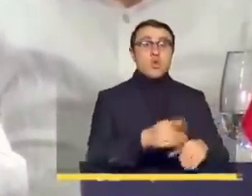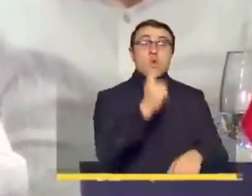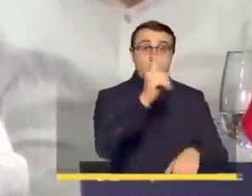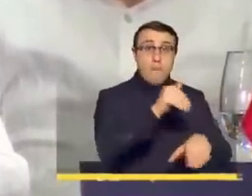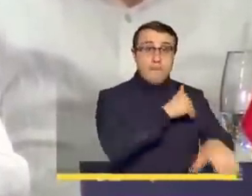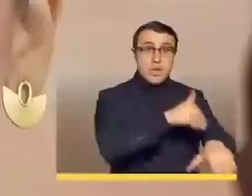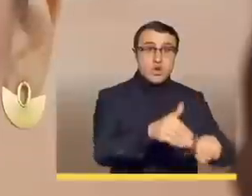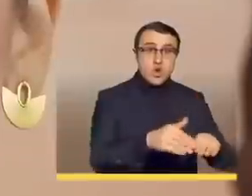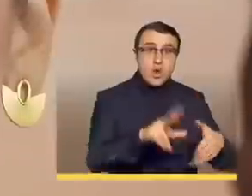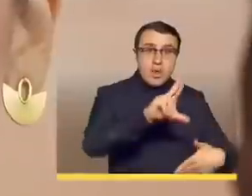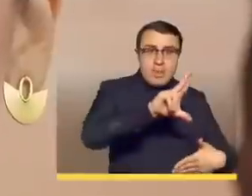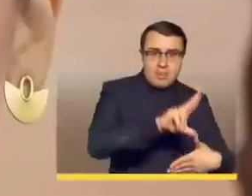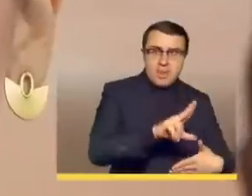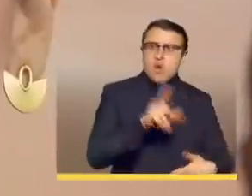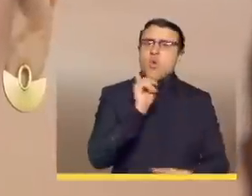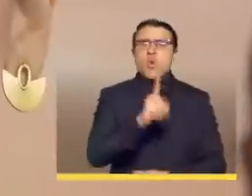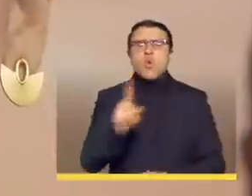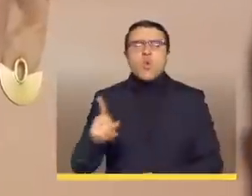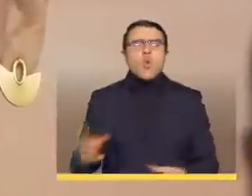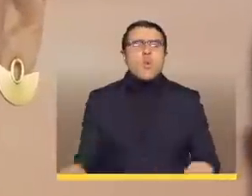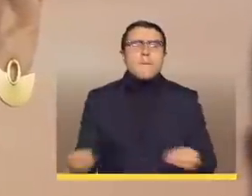latinoamericanos. ¿Y cuántos millones presos?